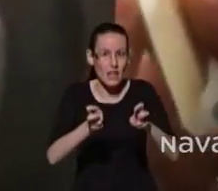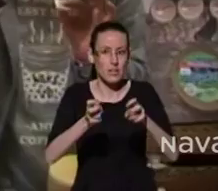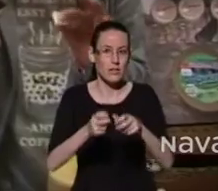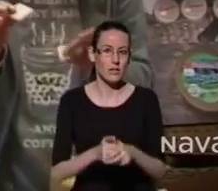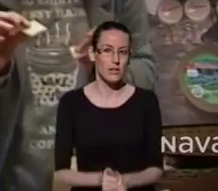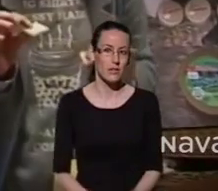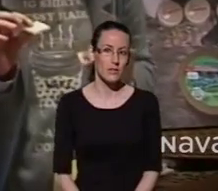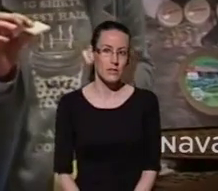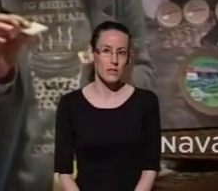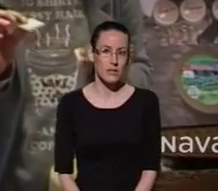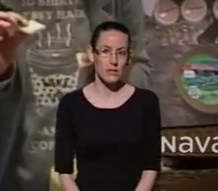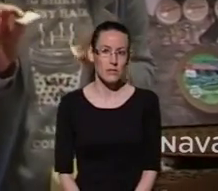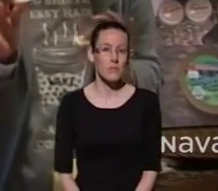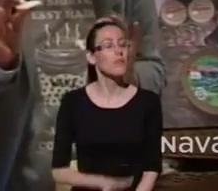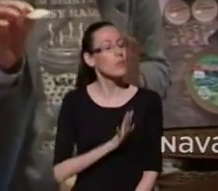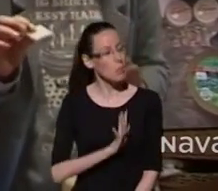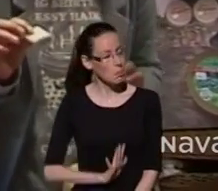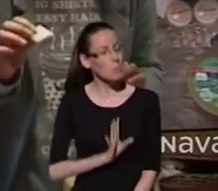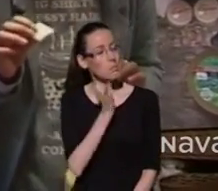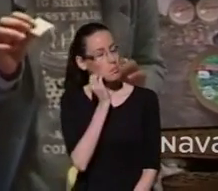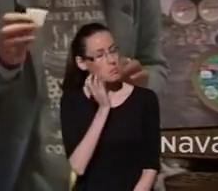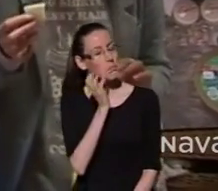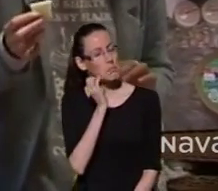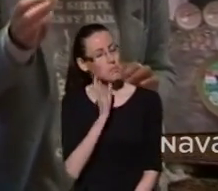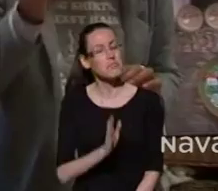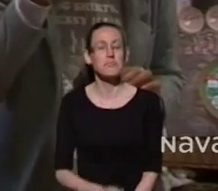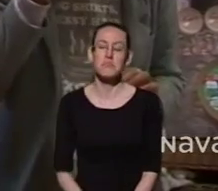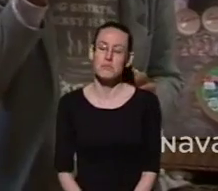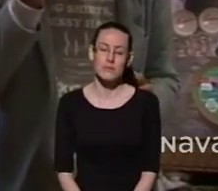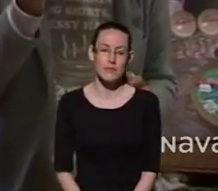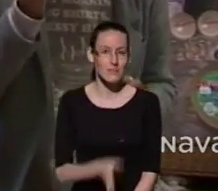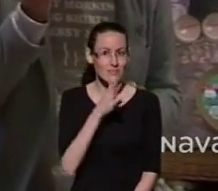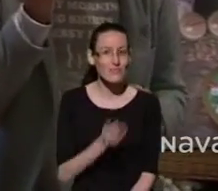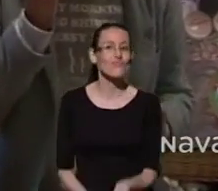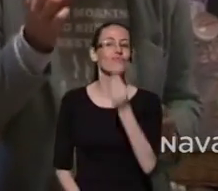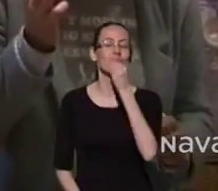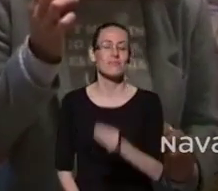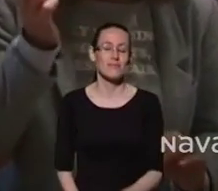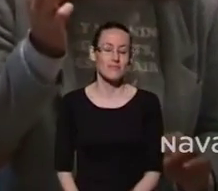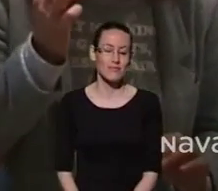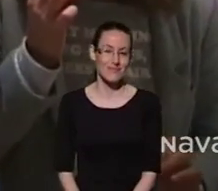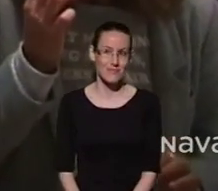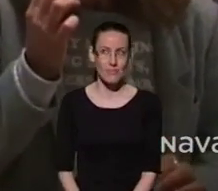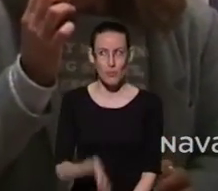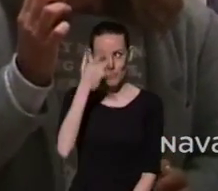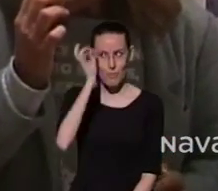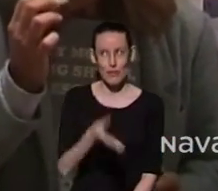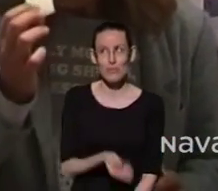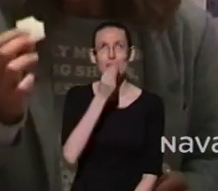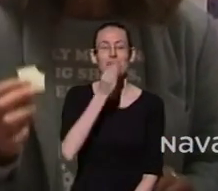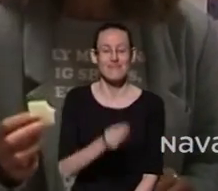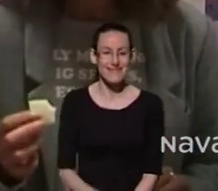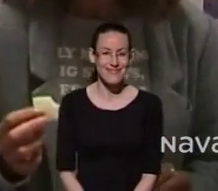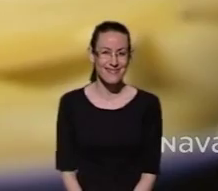Está bien de momento, sí, ¿eh? Sí, de momento. Vale. De momento un 10. Sí, bueno. Sí. Y ahora ya lo probamos. Por fin. Ha llegado el